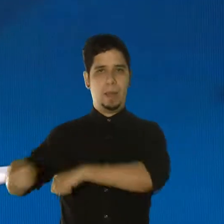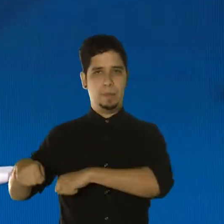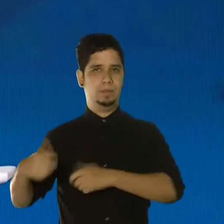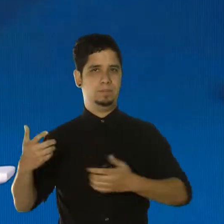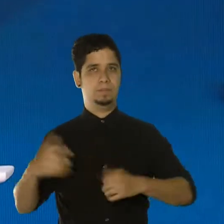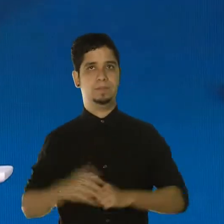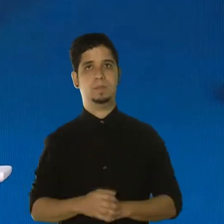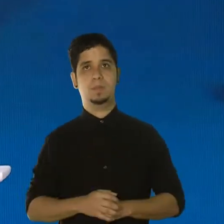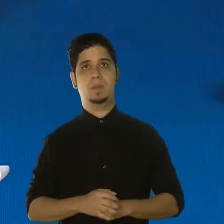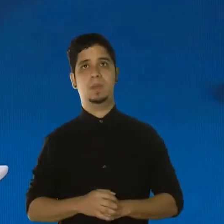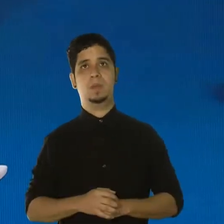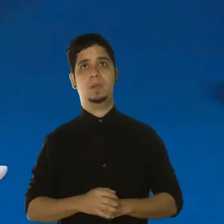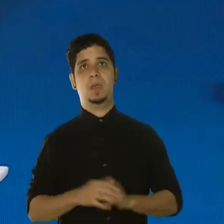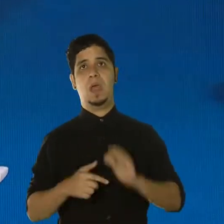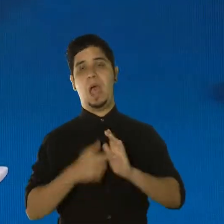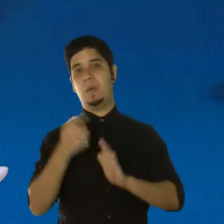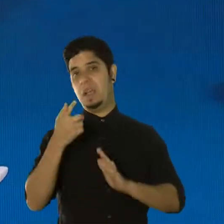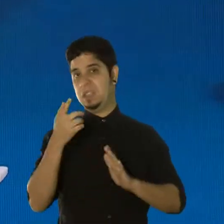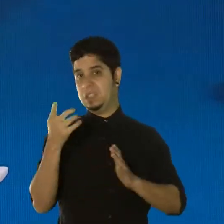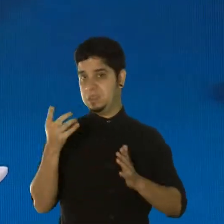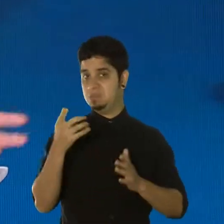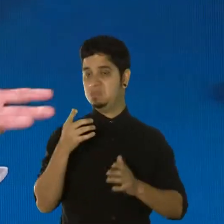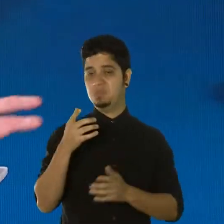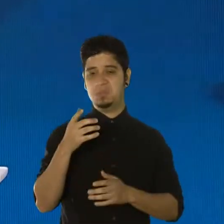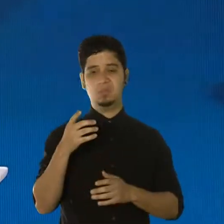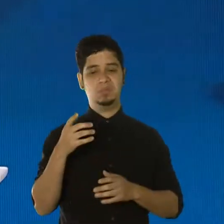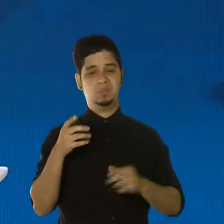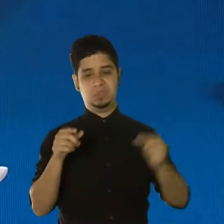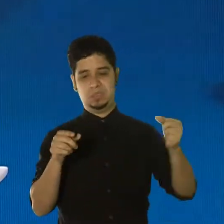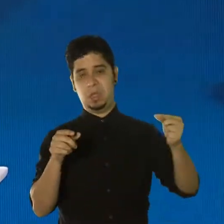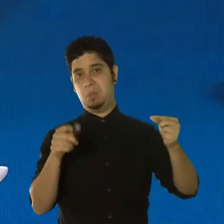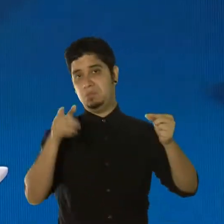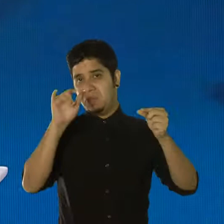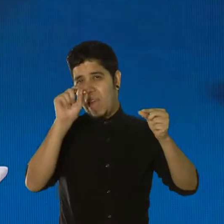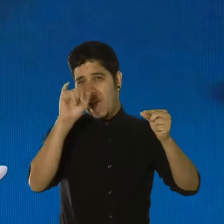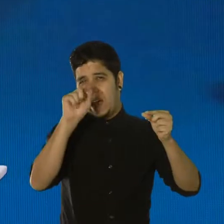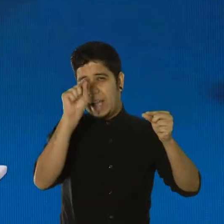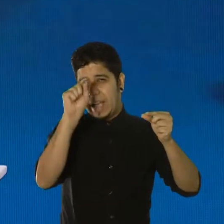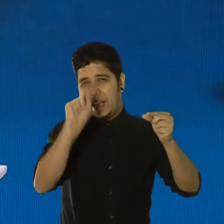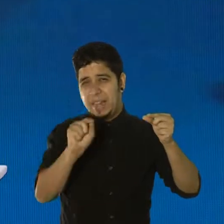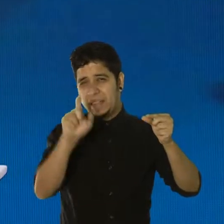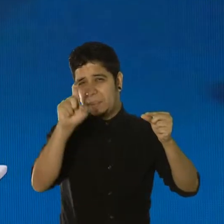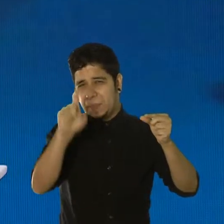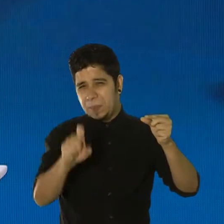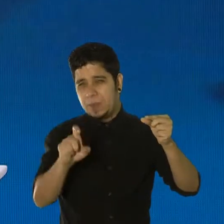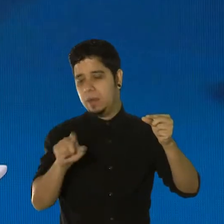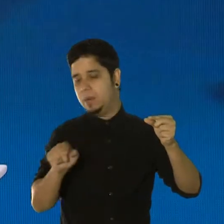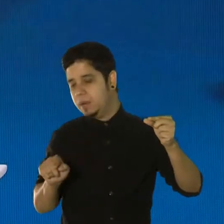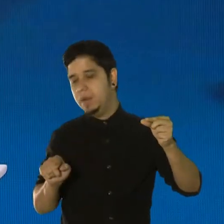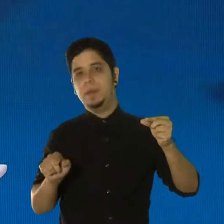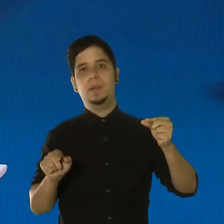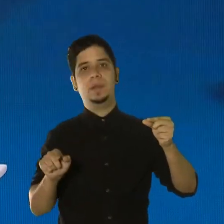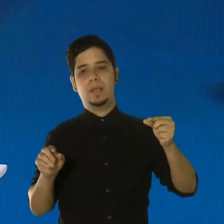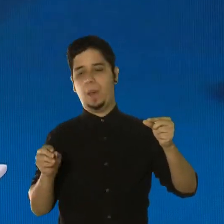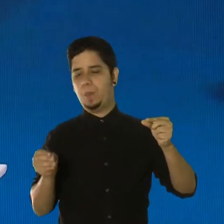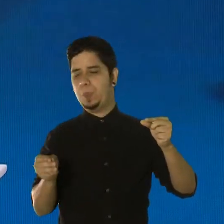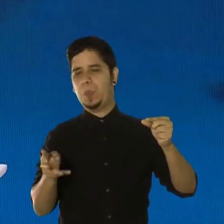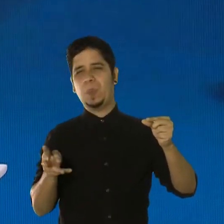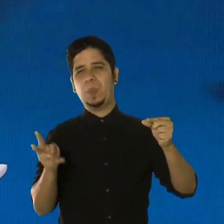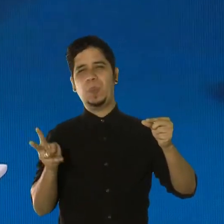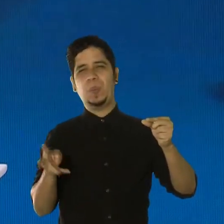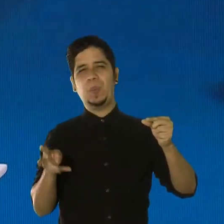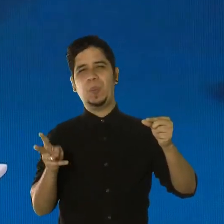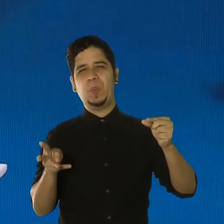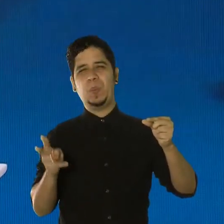muchas veces que se agrieta la pieza, está agrietada, y entonces el gas está circulando en